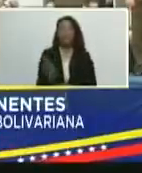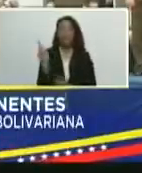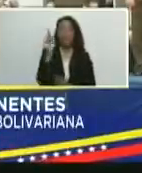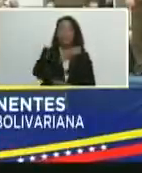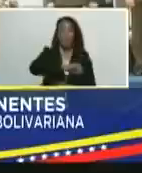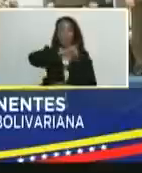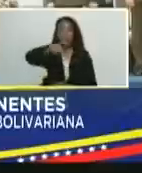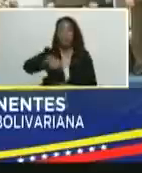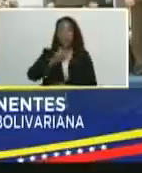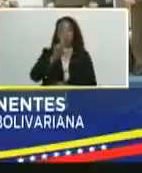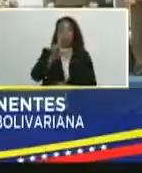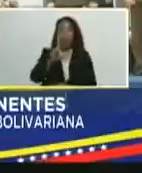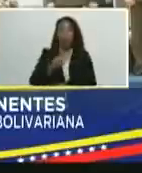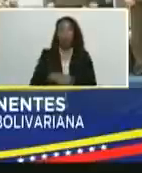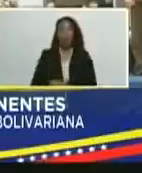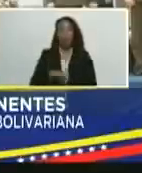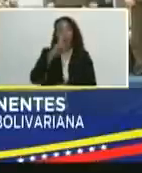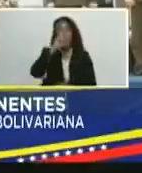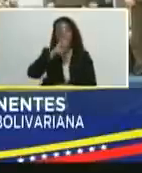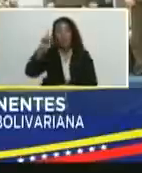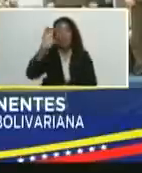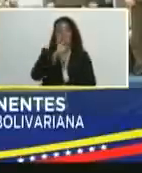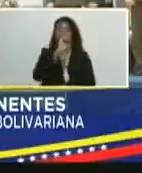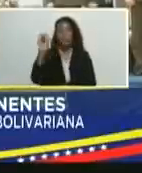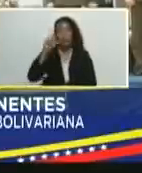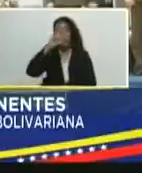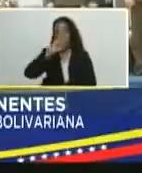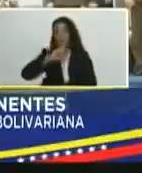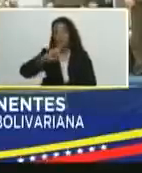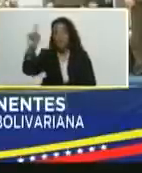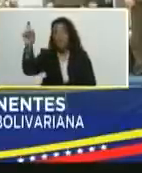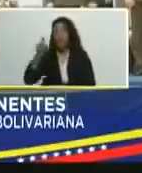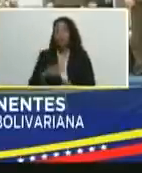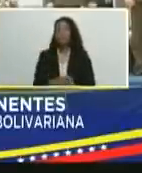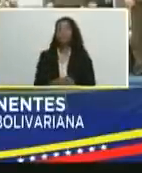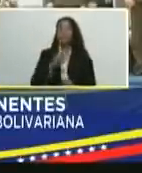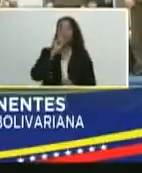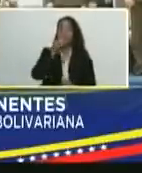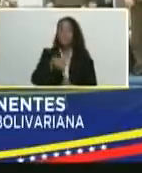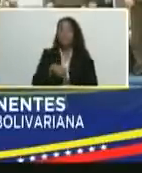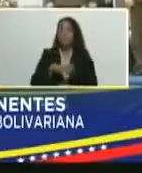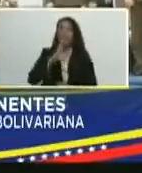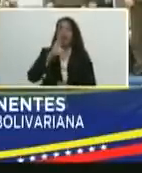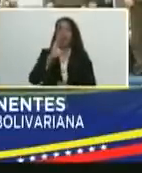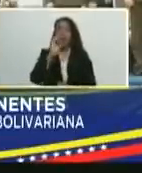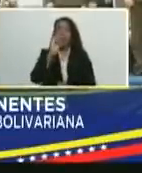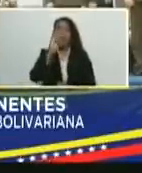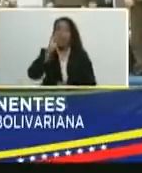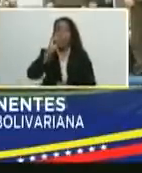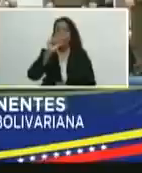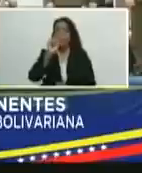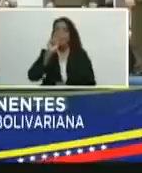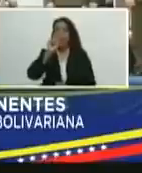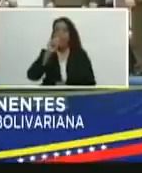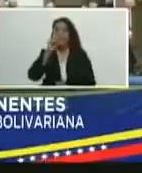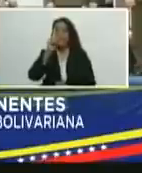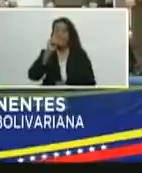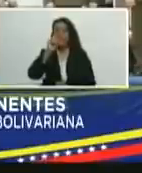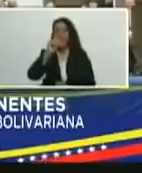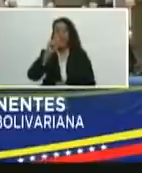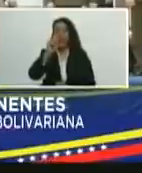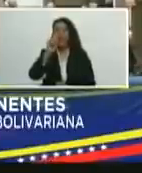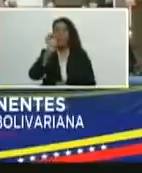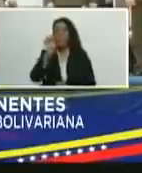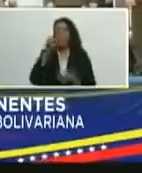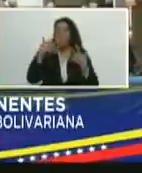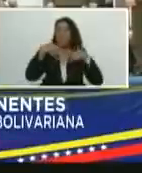julio, también quiero anunciar a los comandantes de las regiones de defensa